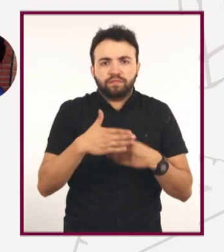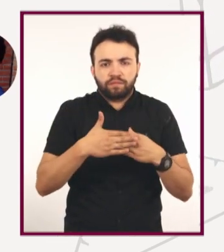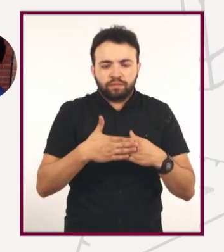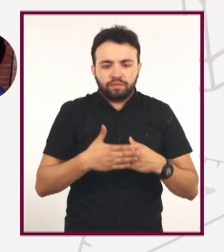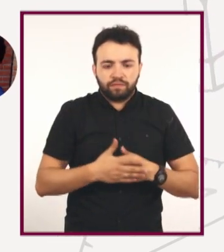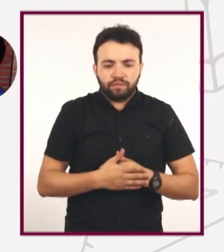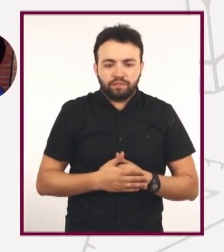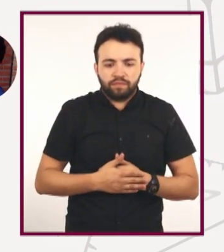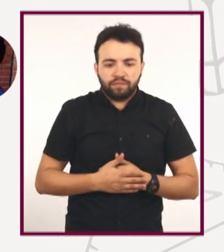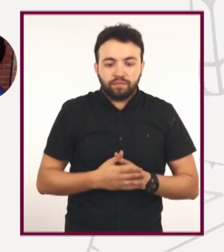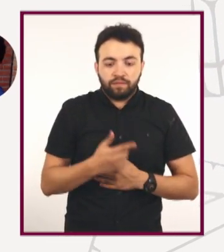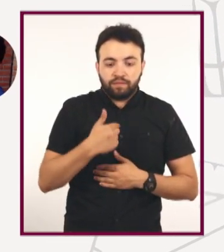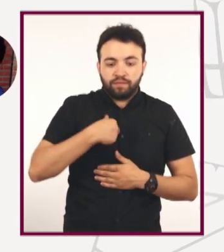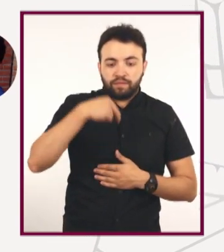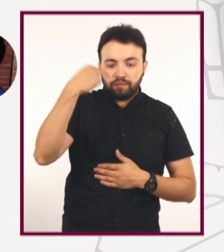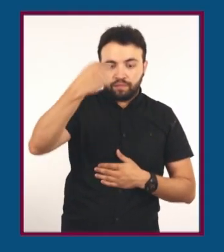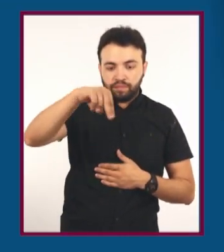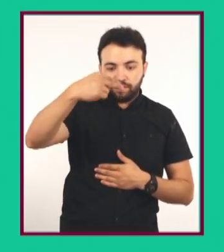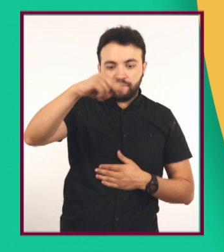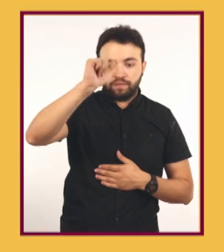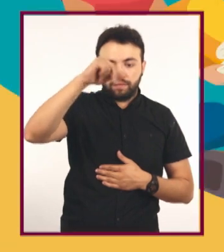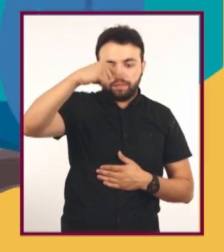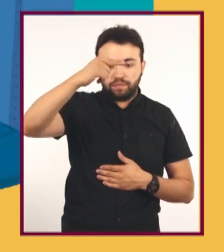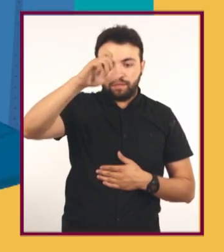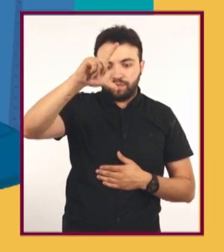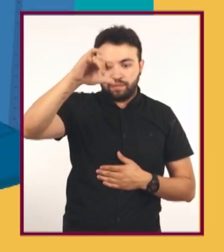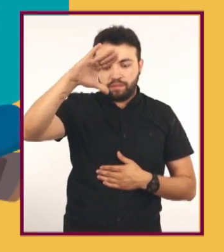para organizarnos.